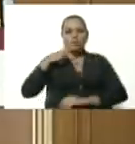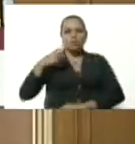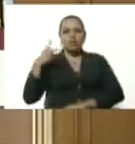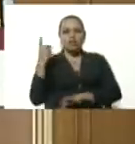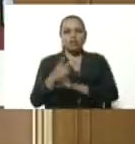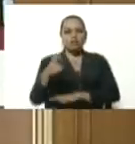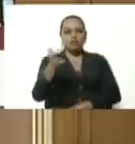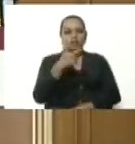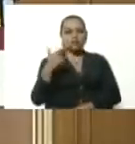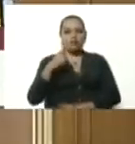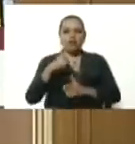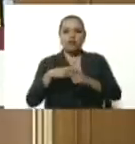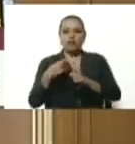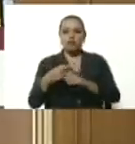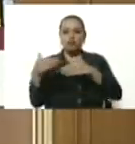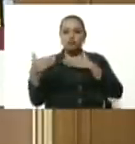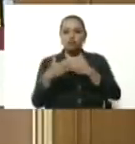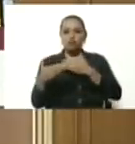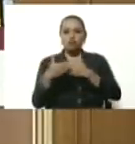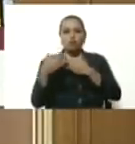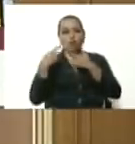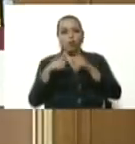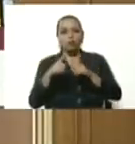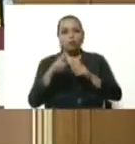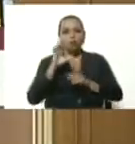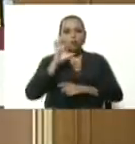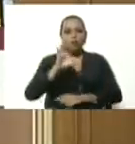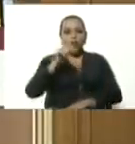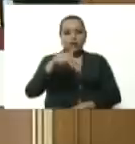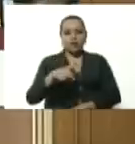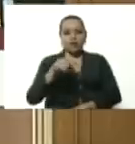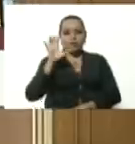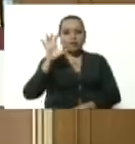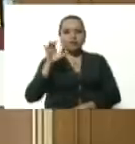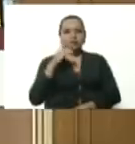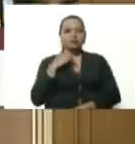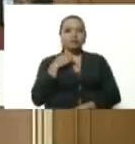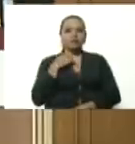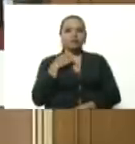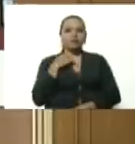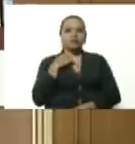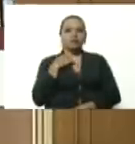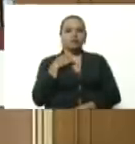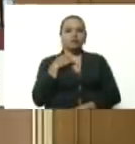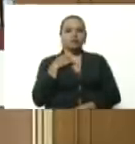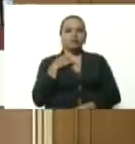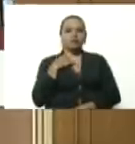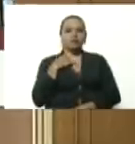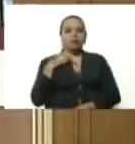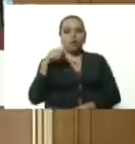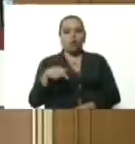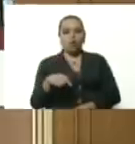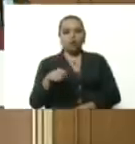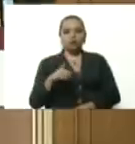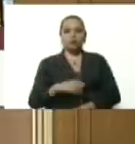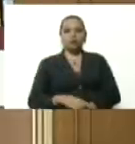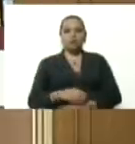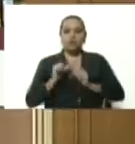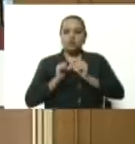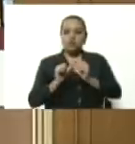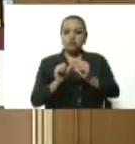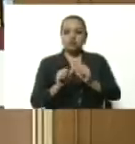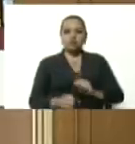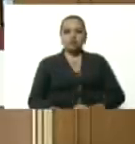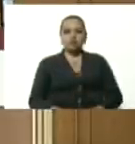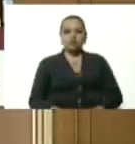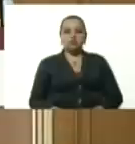buscar. Entonces se agrede a otro poder de este país, hoy todavía con algunos reveses, en vías